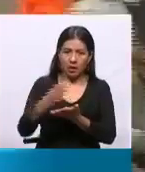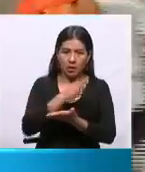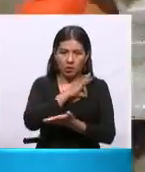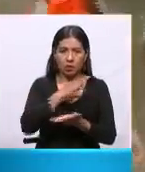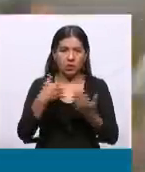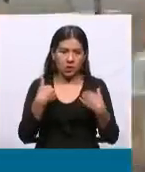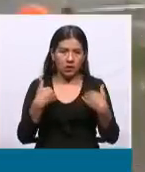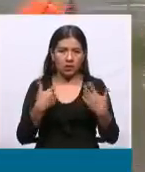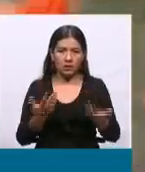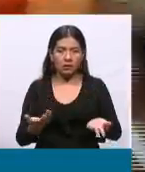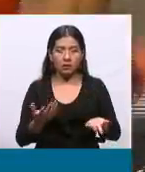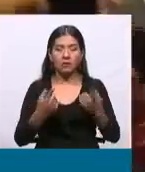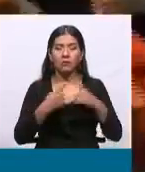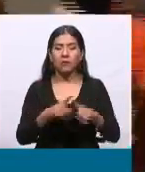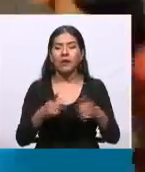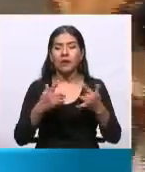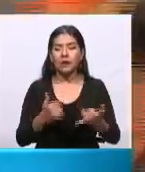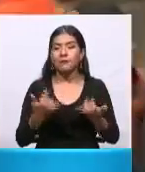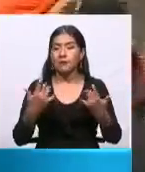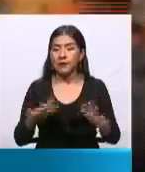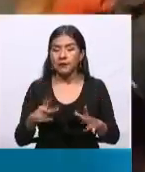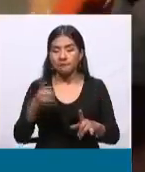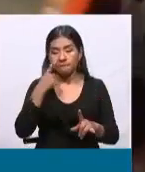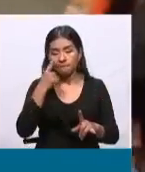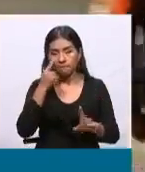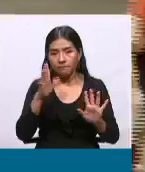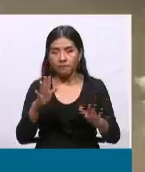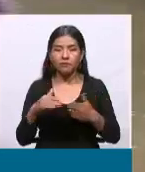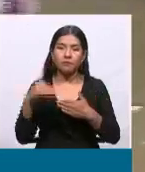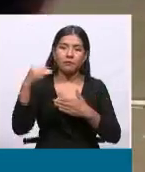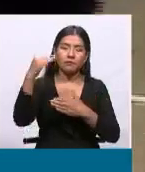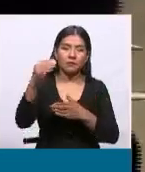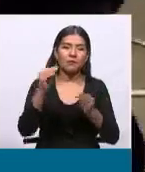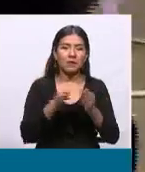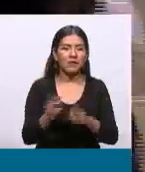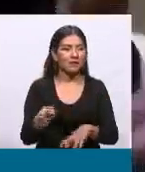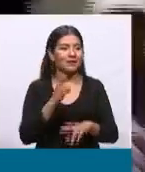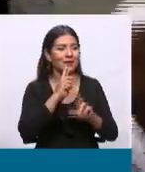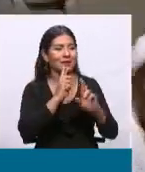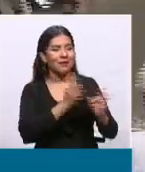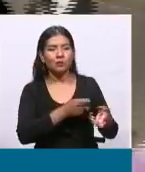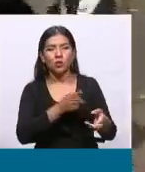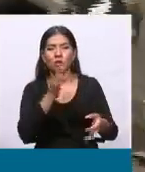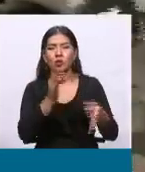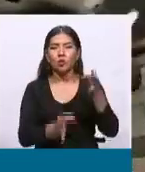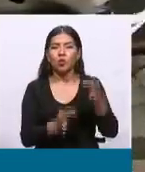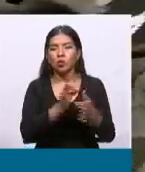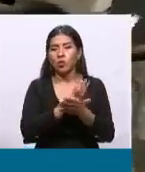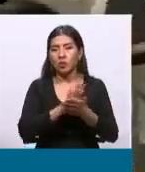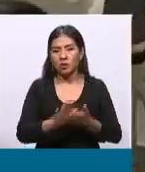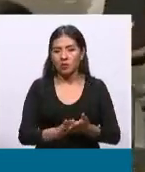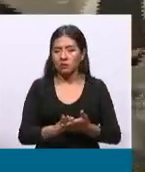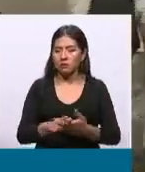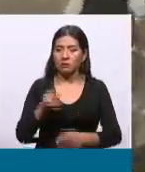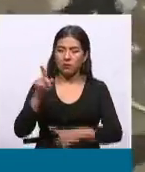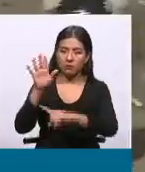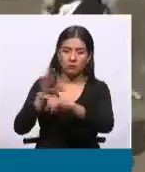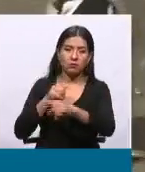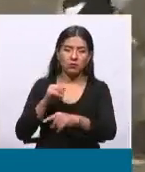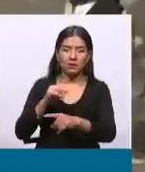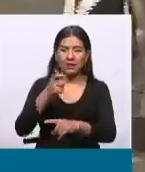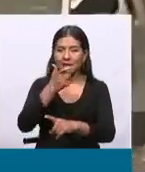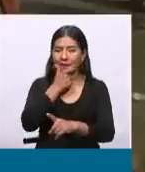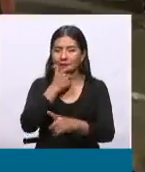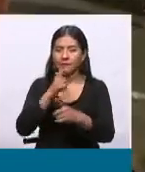caso, tendrán que algún rato de ellos dar cuenta ante la justicia, Luis Fernando Camacho y